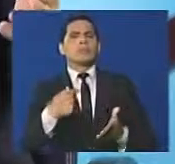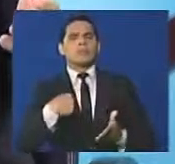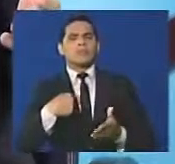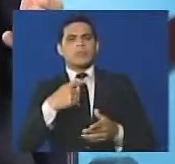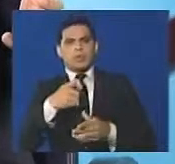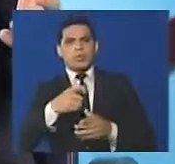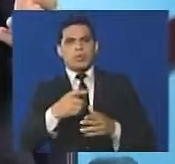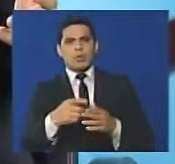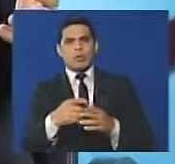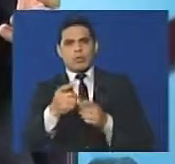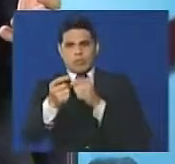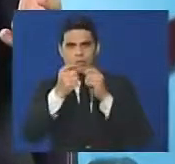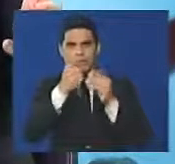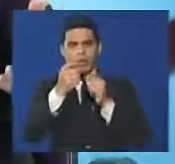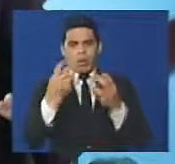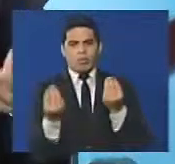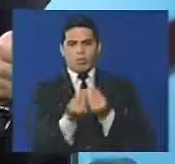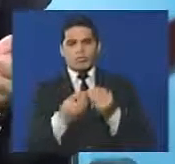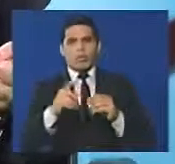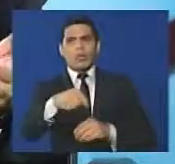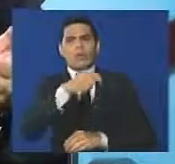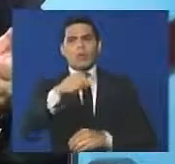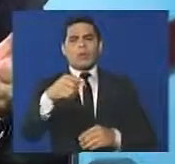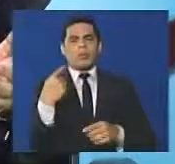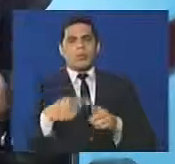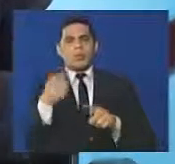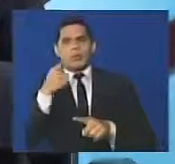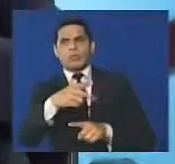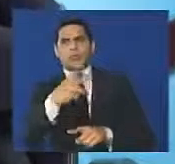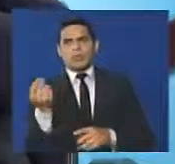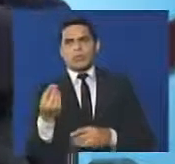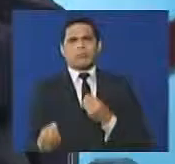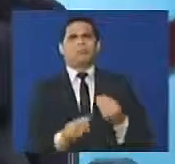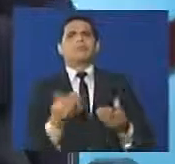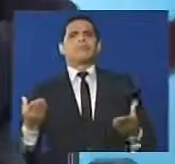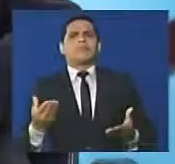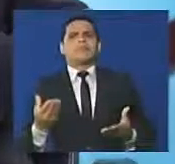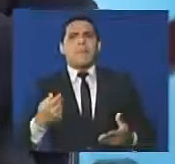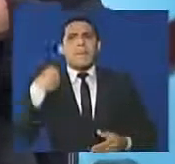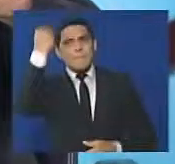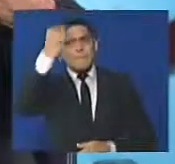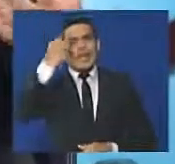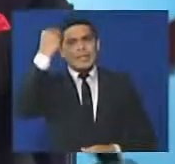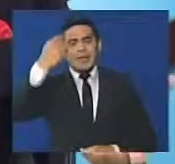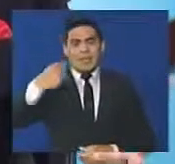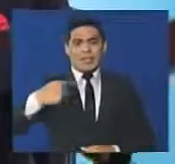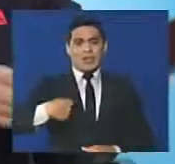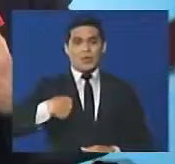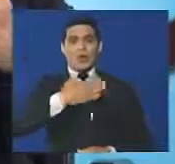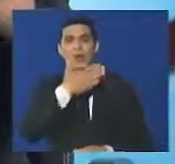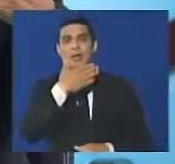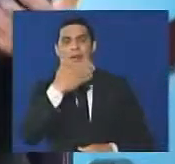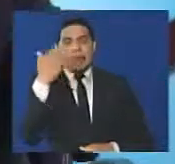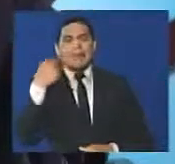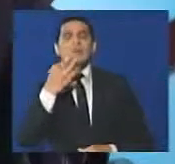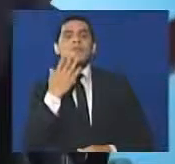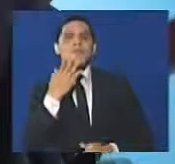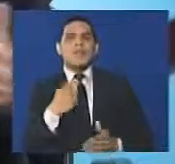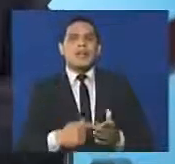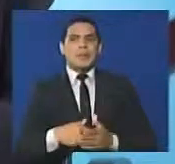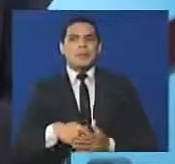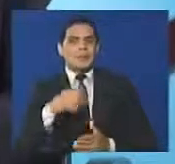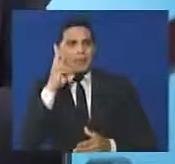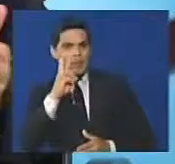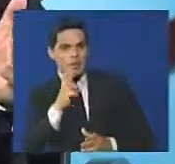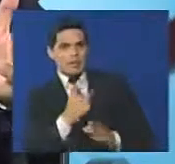voy a tocar aquí con Duke Ellington. Pero si tú eres de la sinfónica, tú lo pensabas que yo quería colearme para ir a ver el concierto,